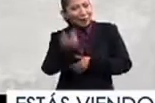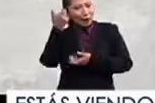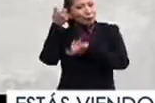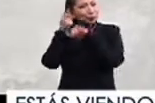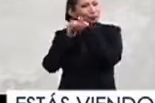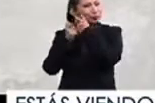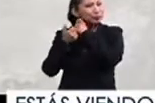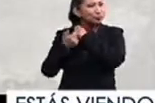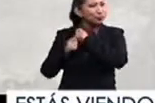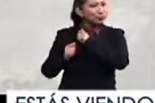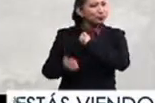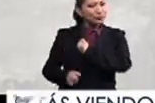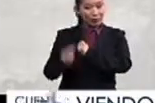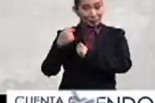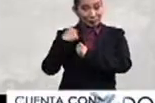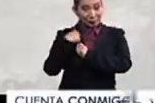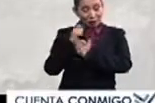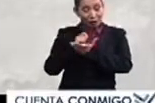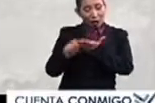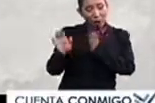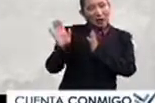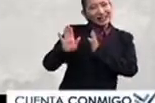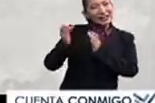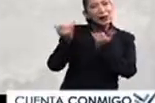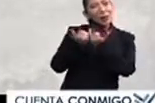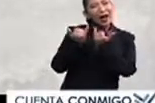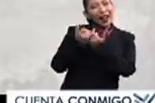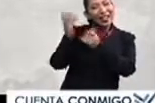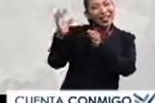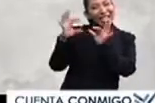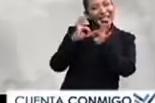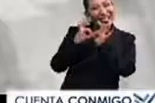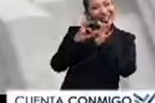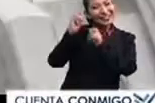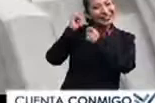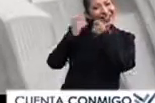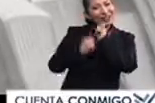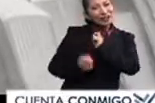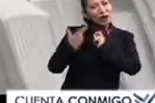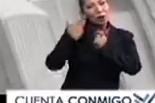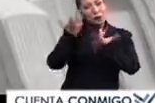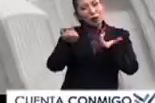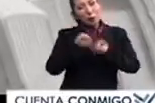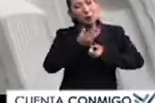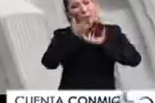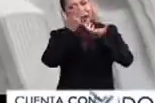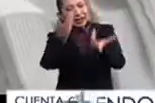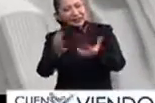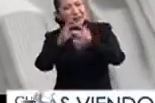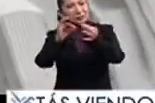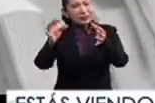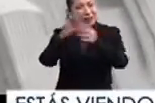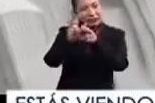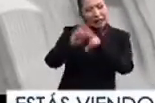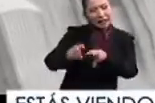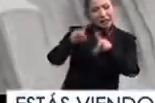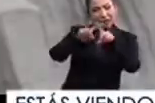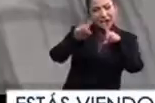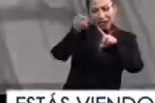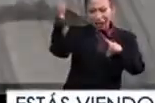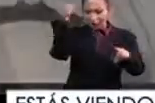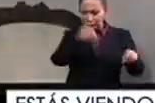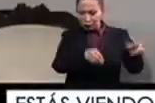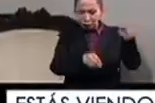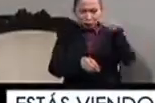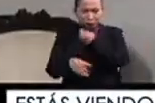enredarse los cabellos, donde mi escritura es como una trenza. Combiné textos narrativos, poéticos y analíticos de diferentes